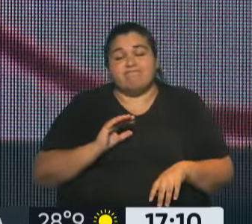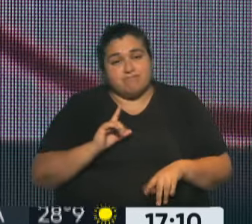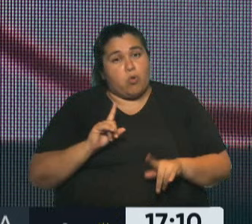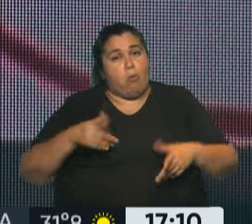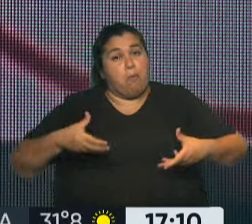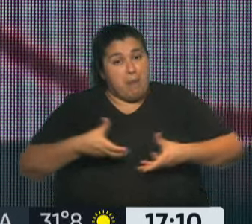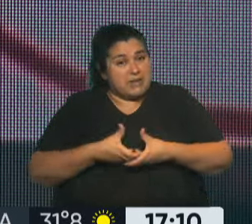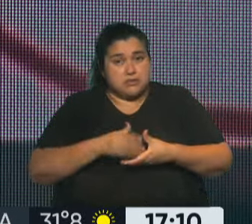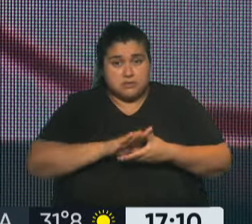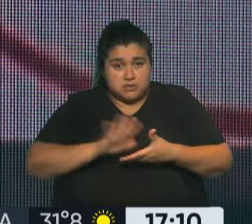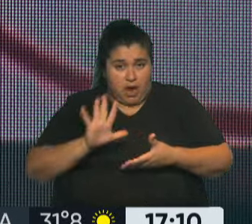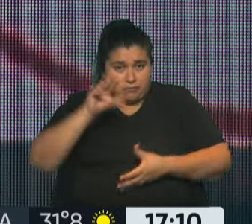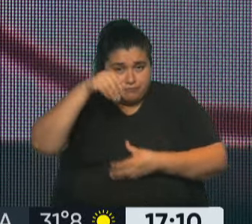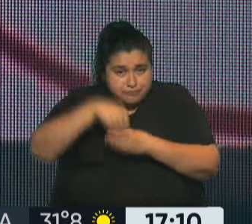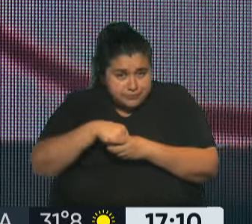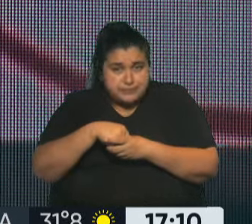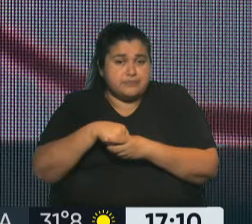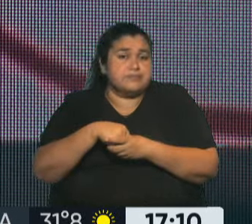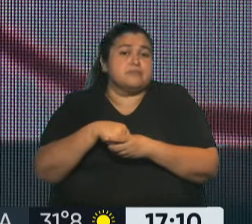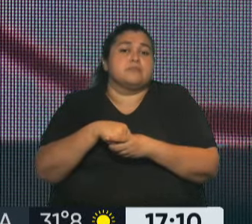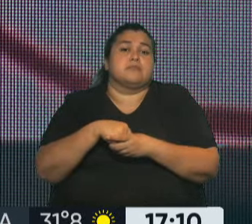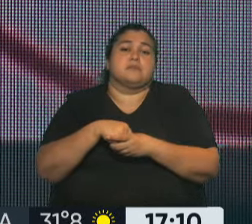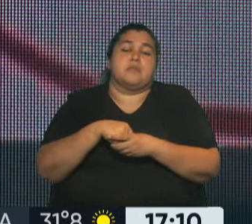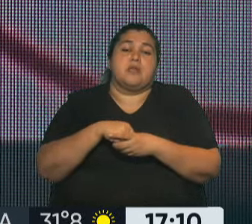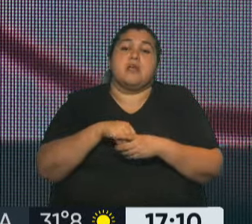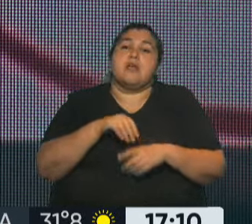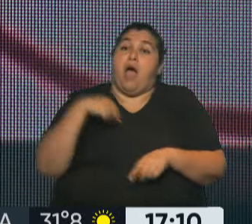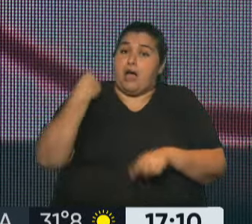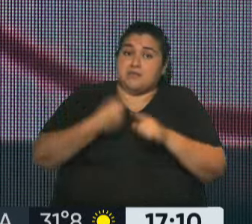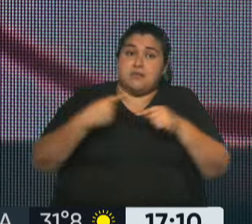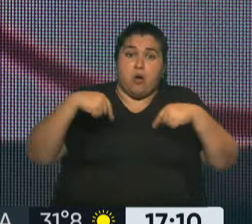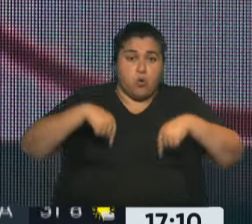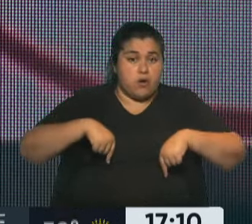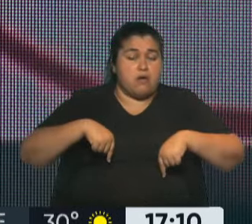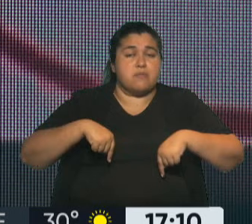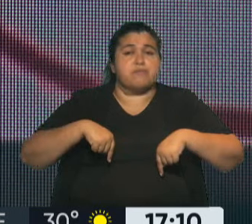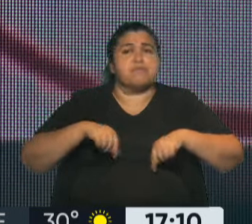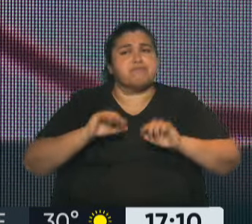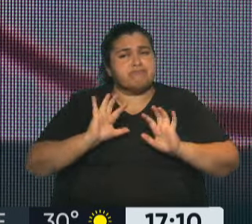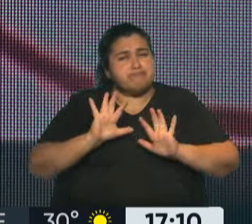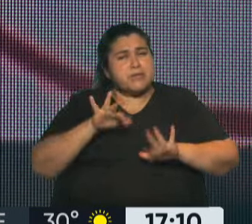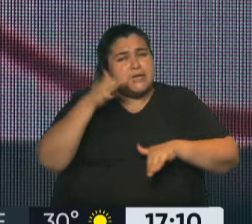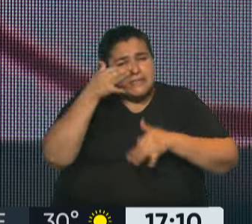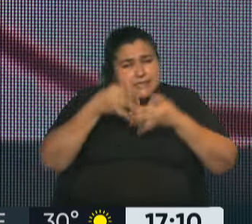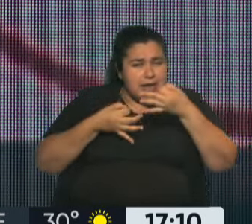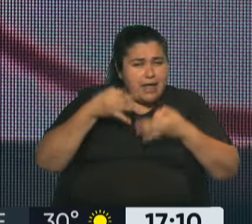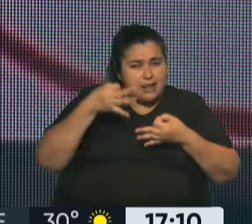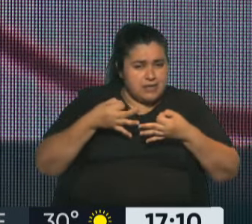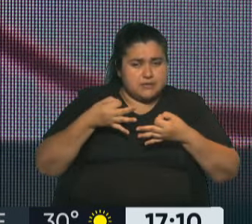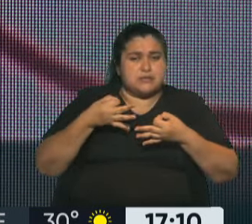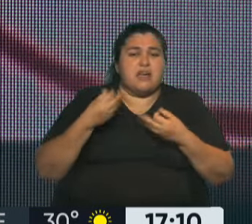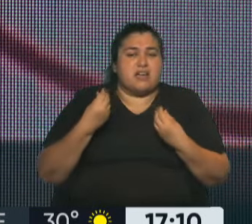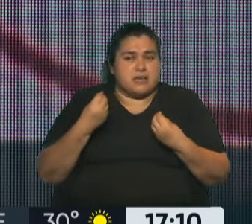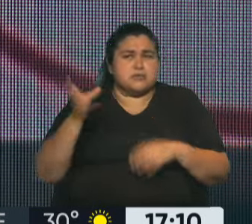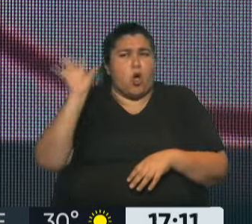está inserto en el sistema político alemán. Recordemos, Alejandro, que al día de hoy las estimaciones, hablamos de sondeos de